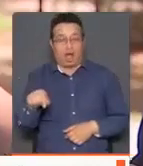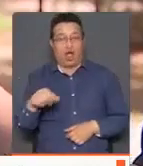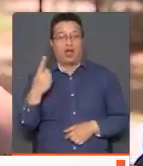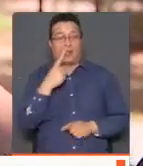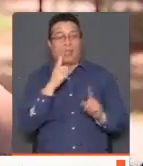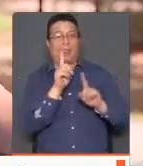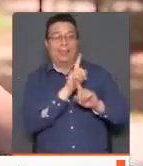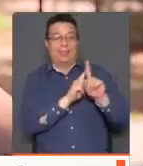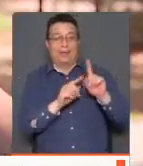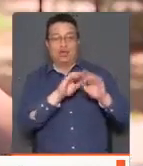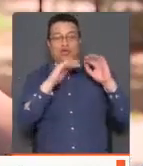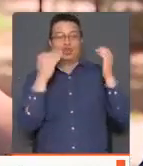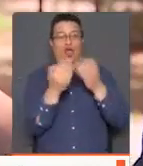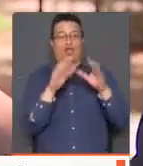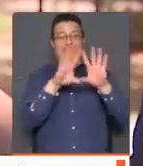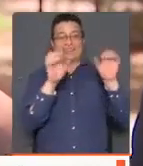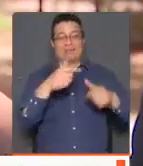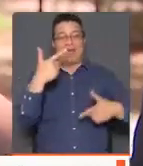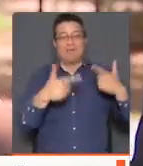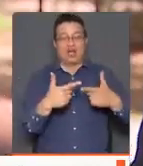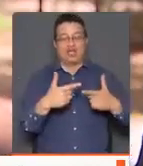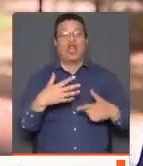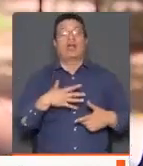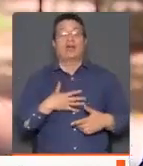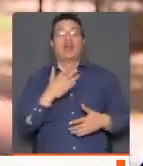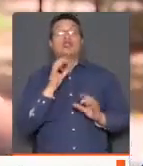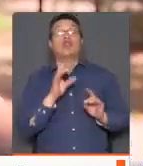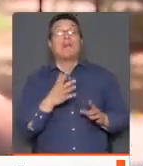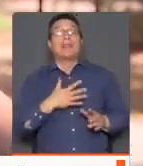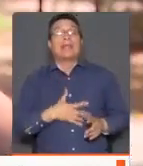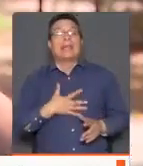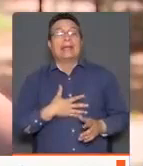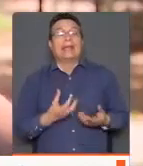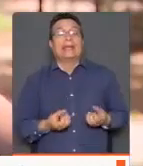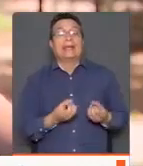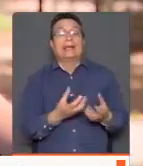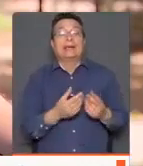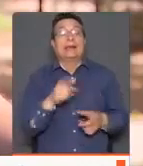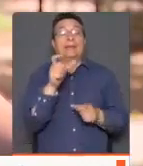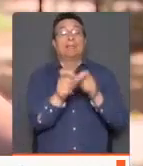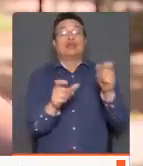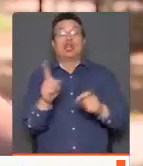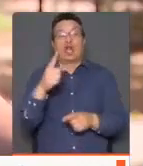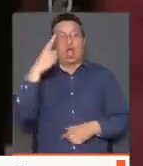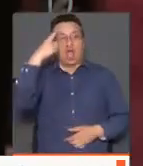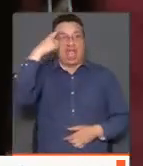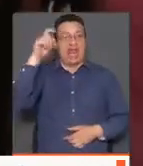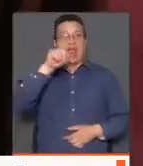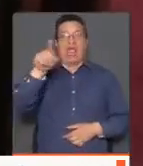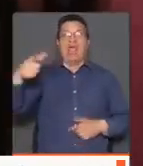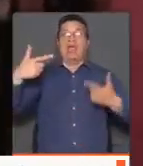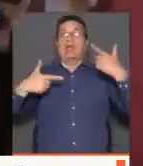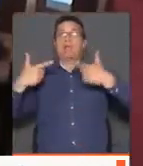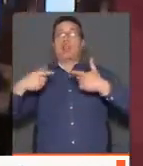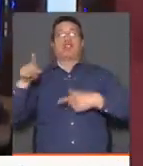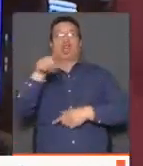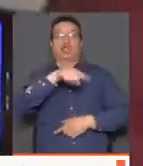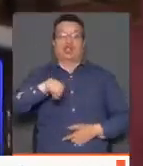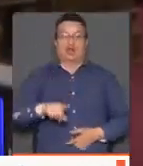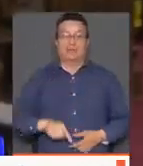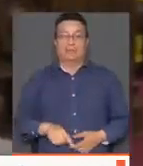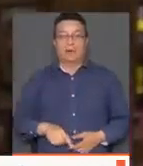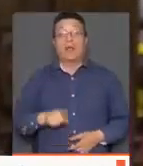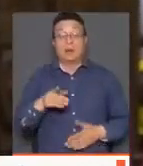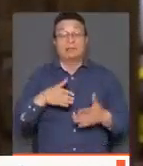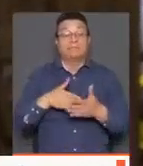el conjunto del sistema político y que están apostando simplemente a que la ciudadanía pierda toda la credibilidad en las instituciones políticas. Y una de las principales trabas es